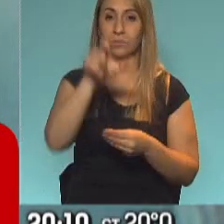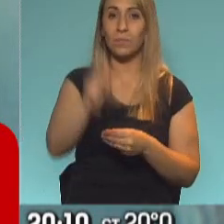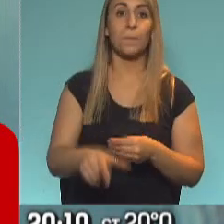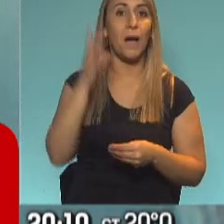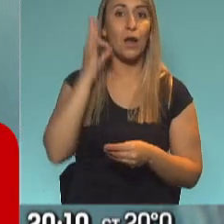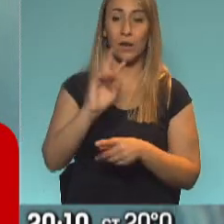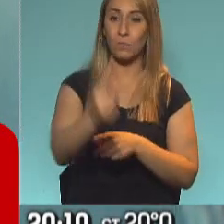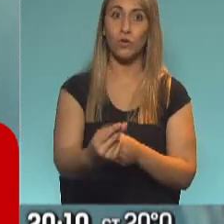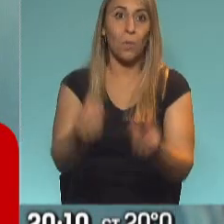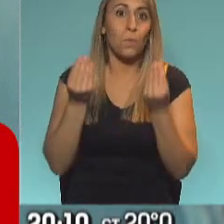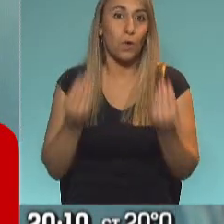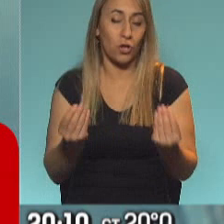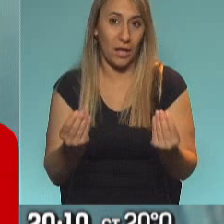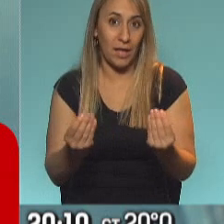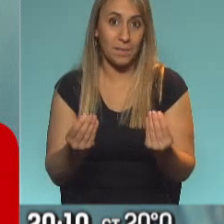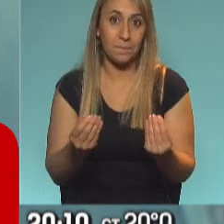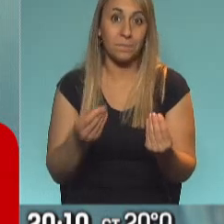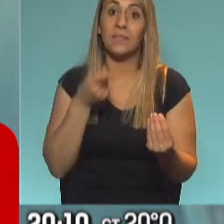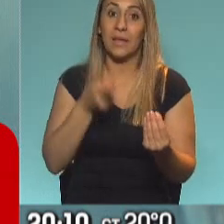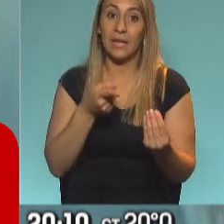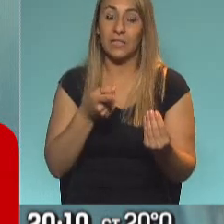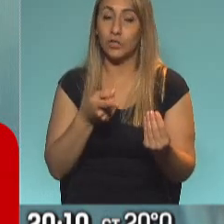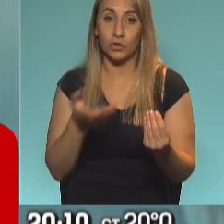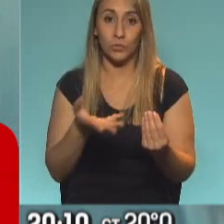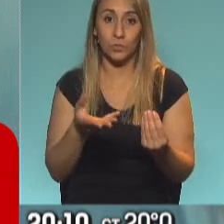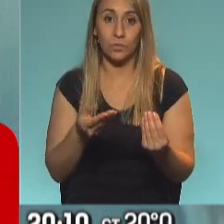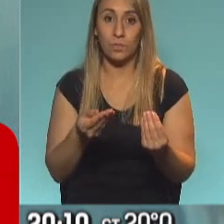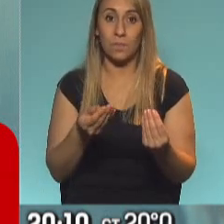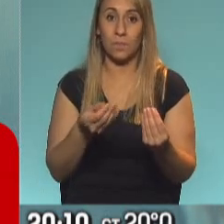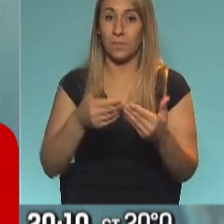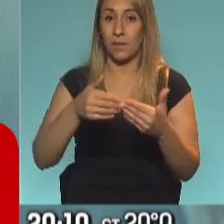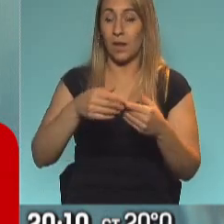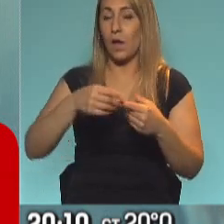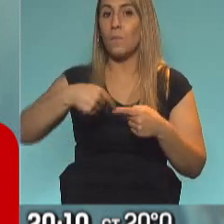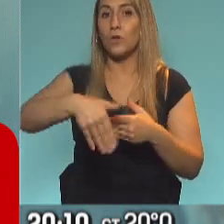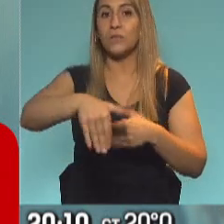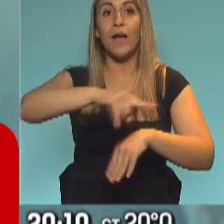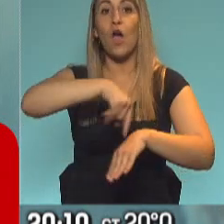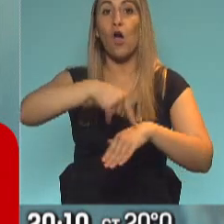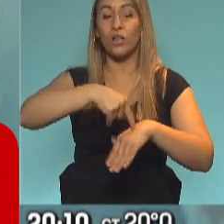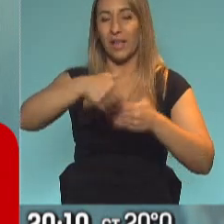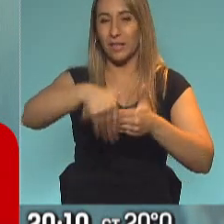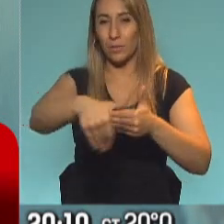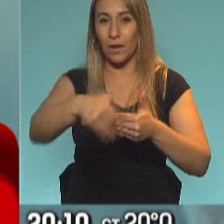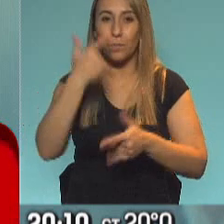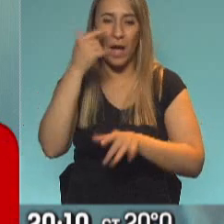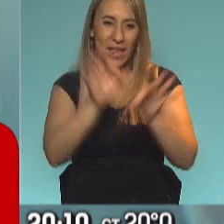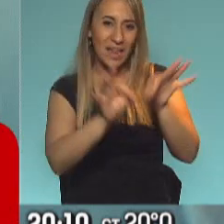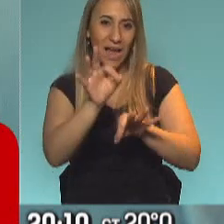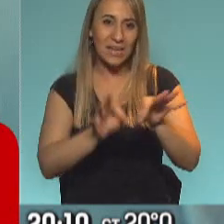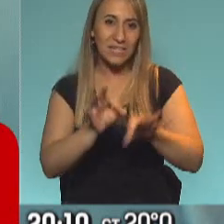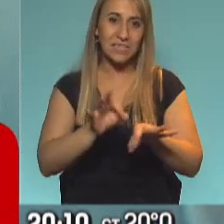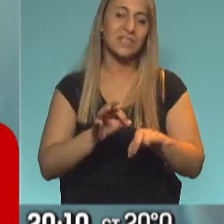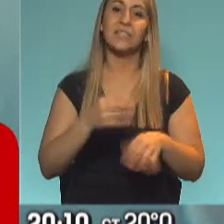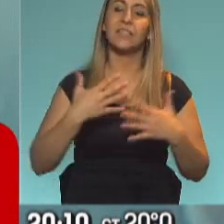Diego Maradona está centrado en algo que va a pasar empezar a pasar las próximas horas, que es el análisis toxicológico del